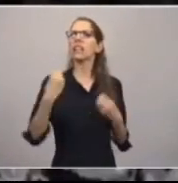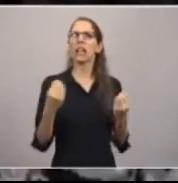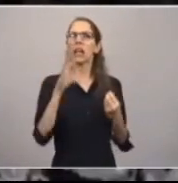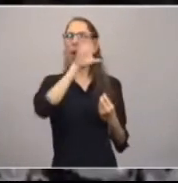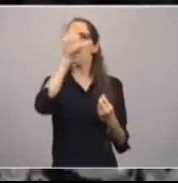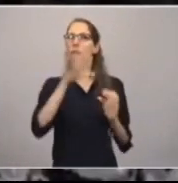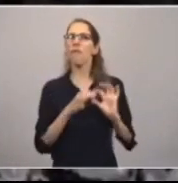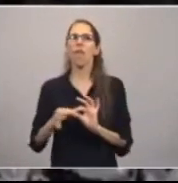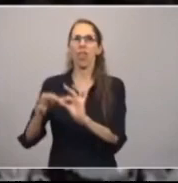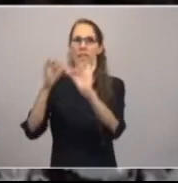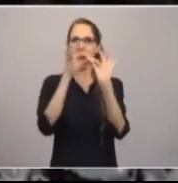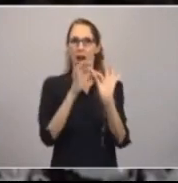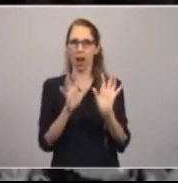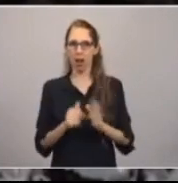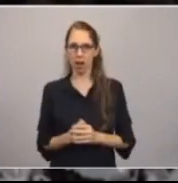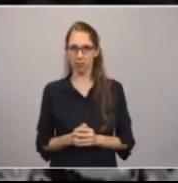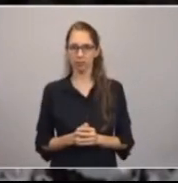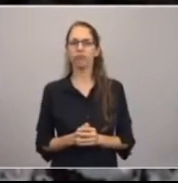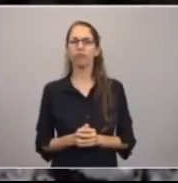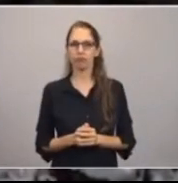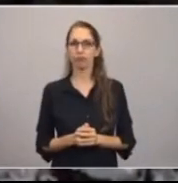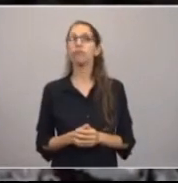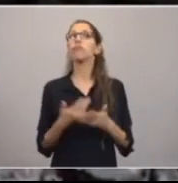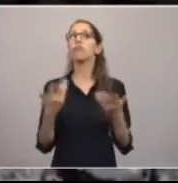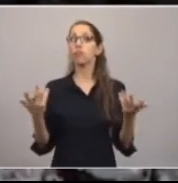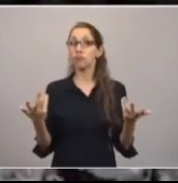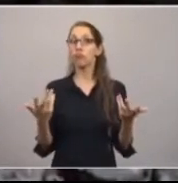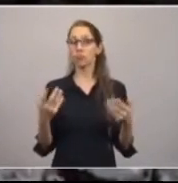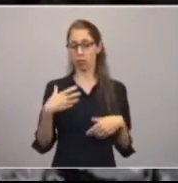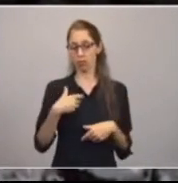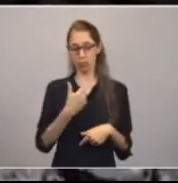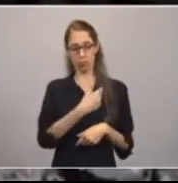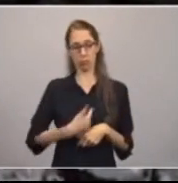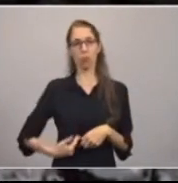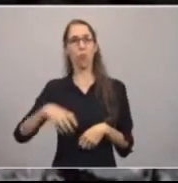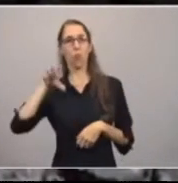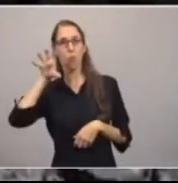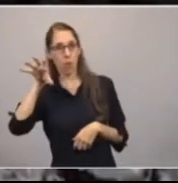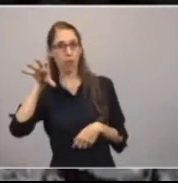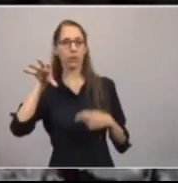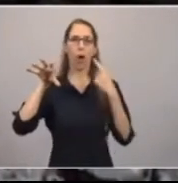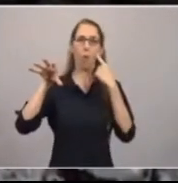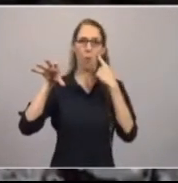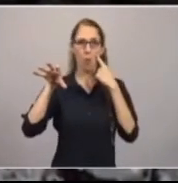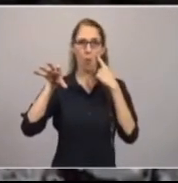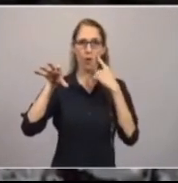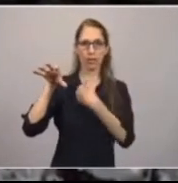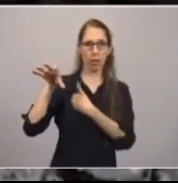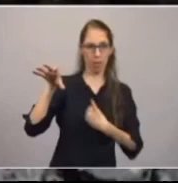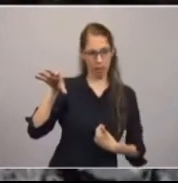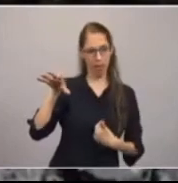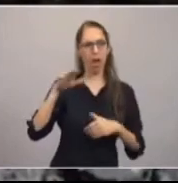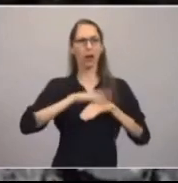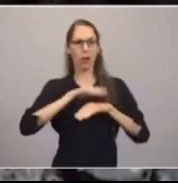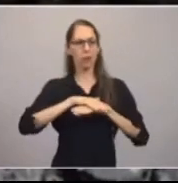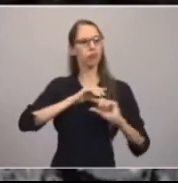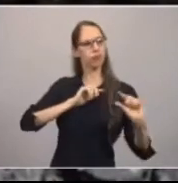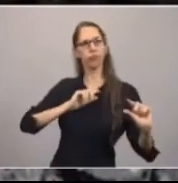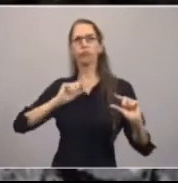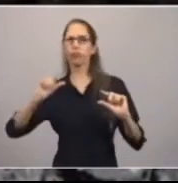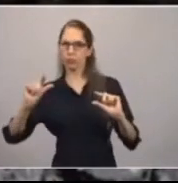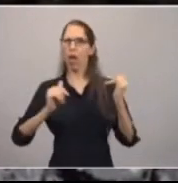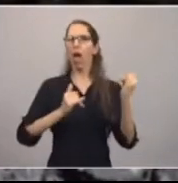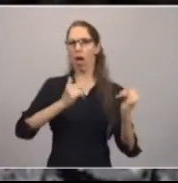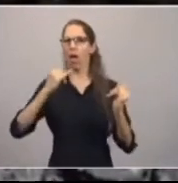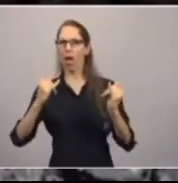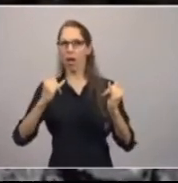los gobiernos provinciales, los gobiernos municipales también tienen responsabilidades, pero tienen ciertas capacidades que muchas